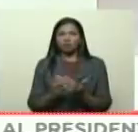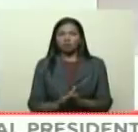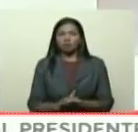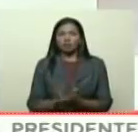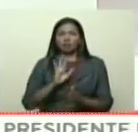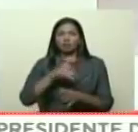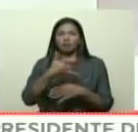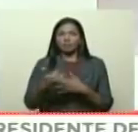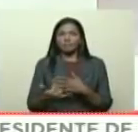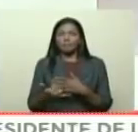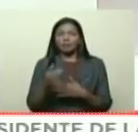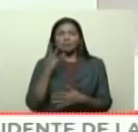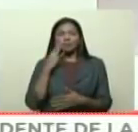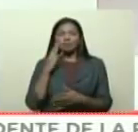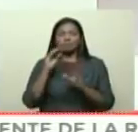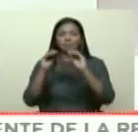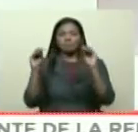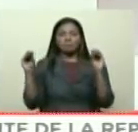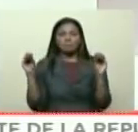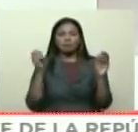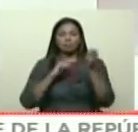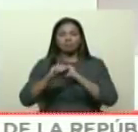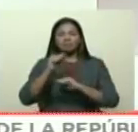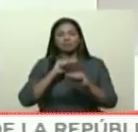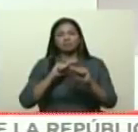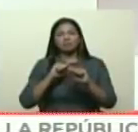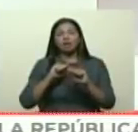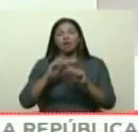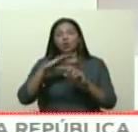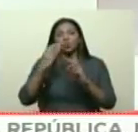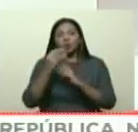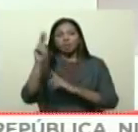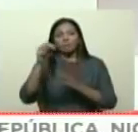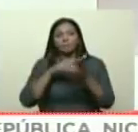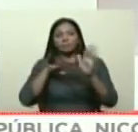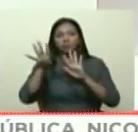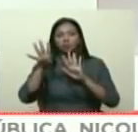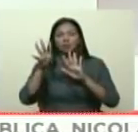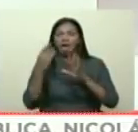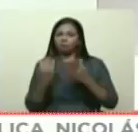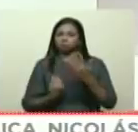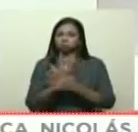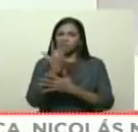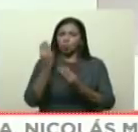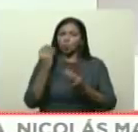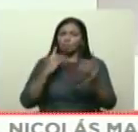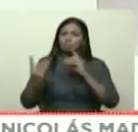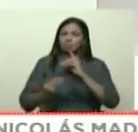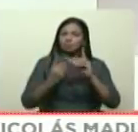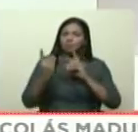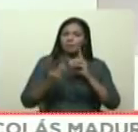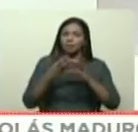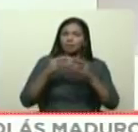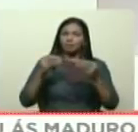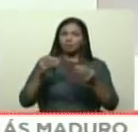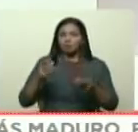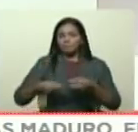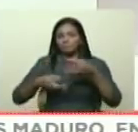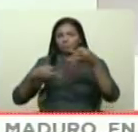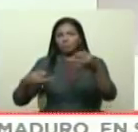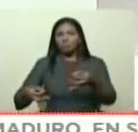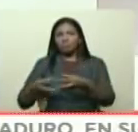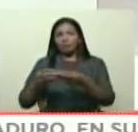plan llamado de Ofensiva Cultural 2019, que ha surgido del debate, de las